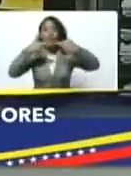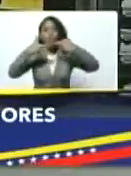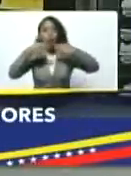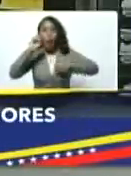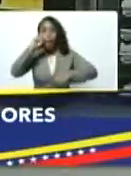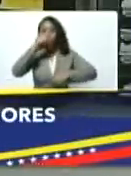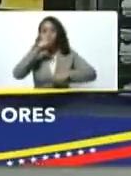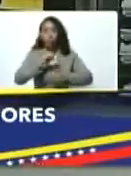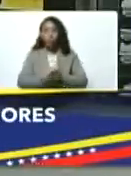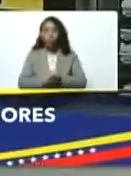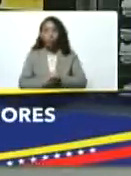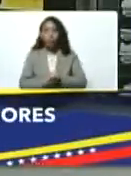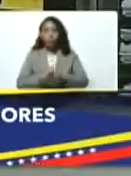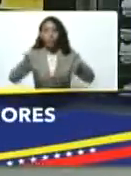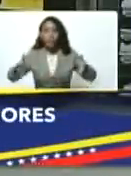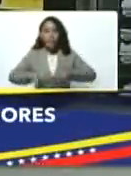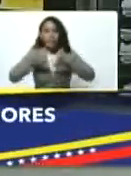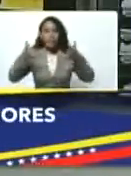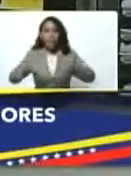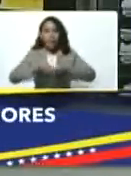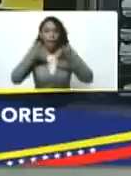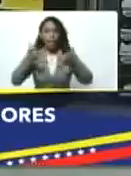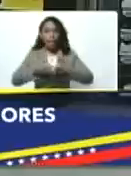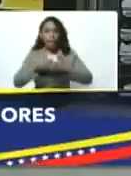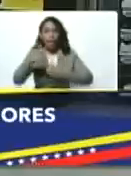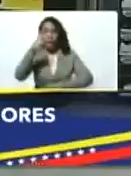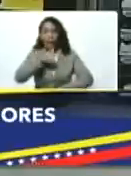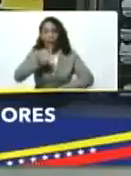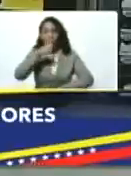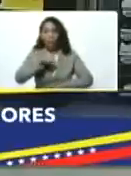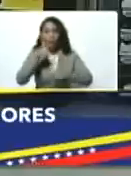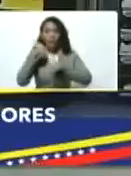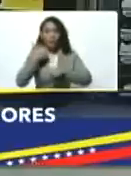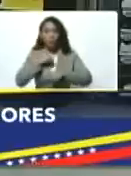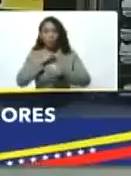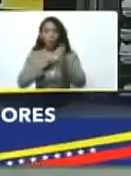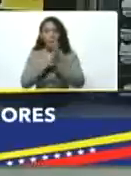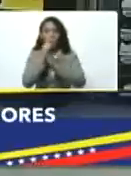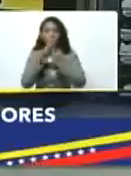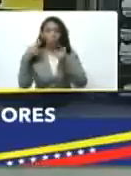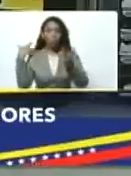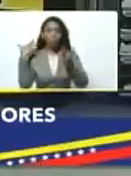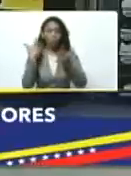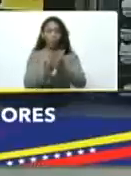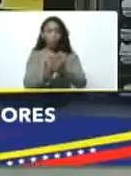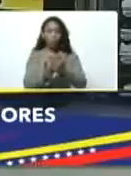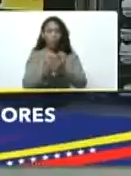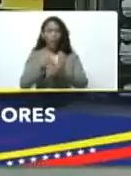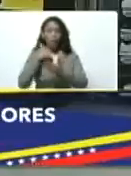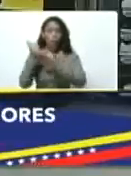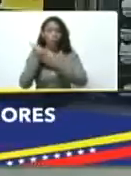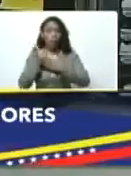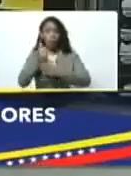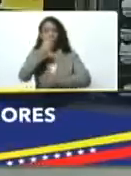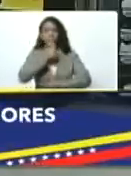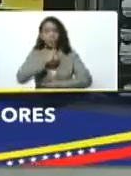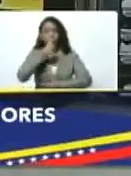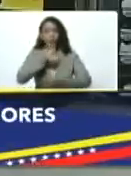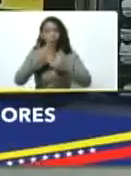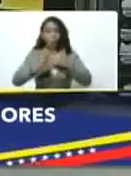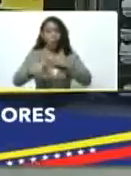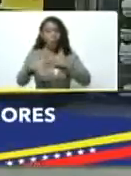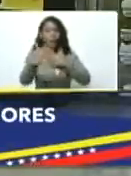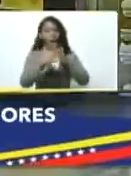pollo, trabajamos en ensaladas, helados. Ese ha sido nuestro emprendimiento durante todo este tiempo y nos ha ayudado a sostenernos a lo